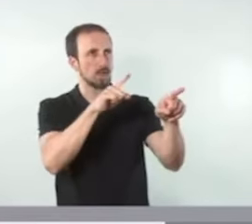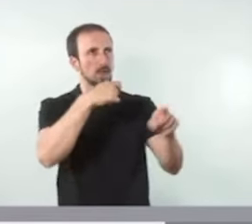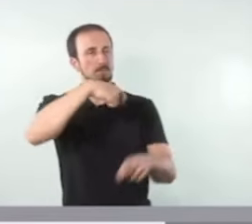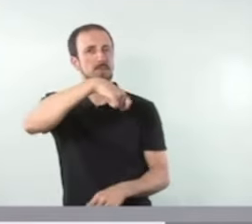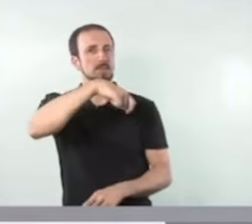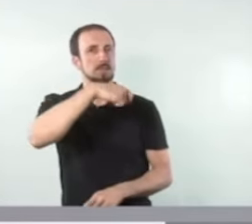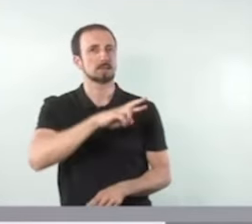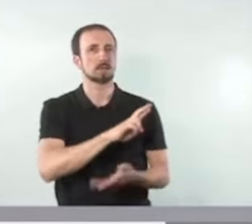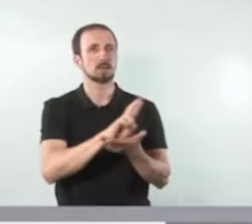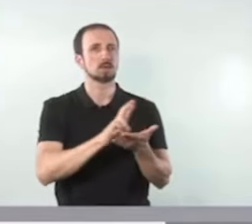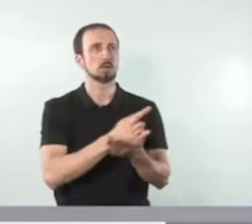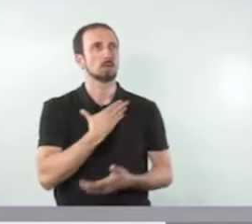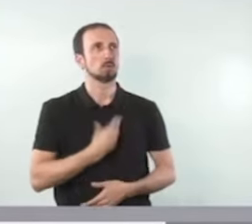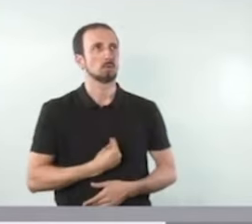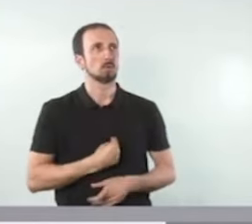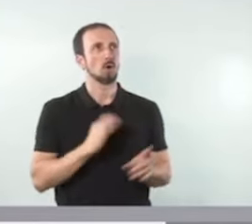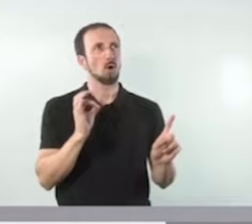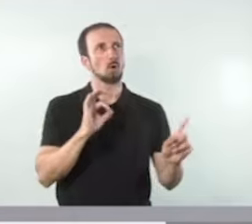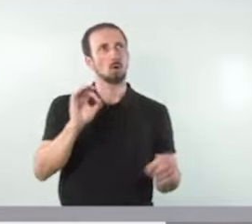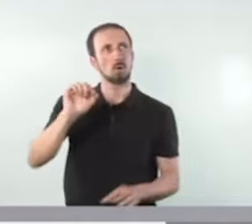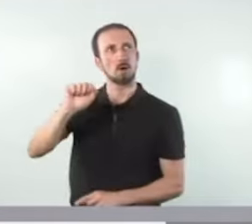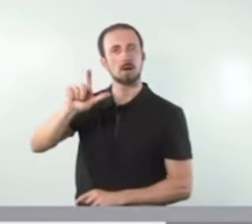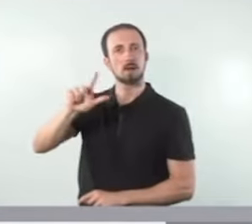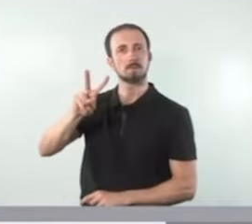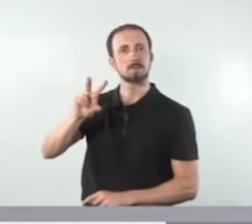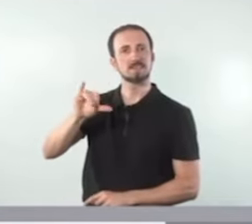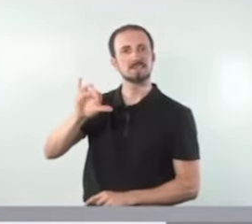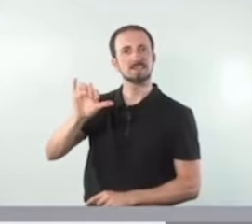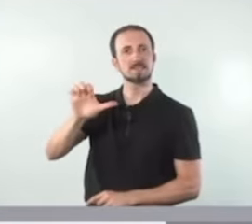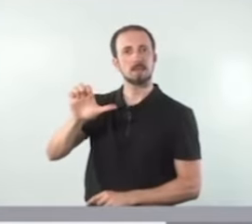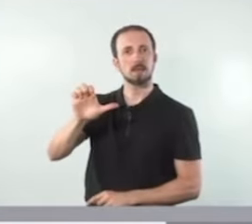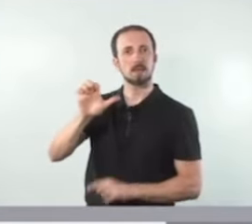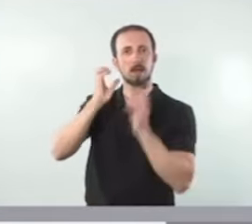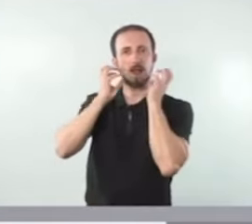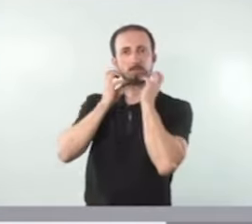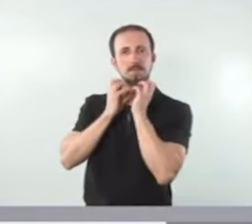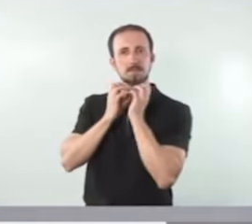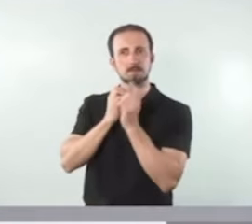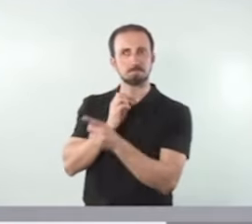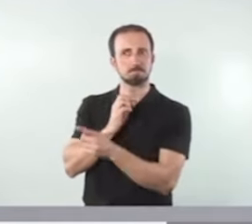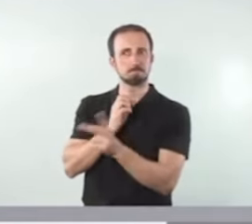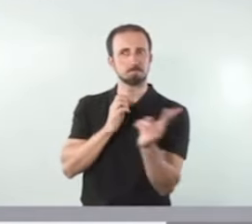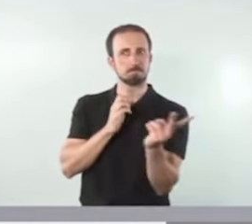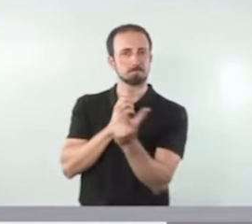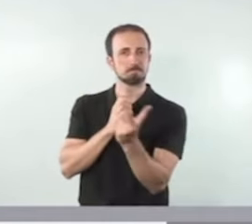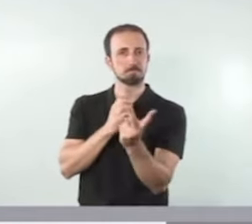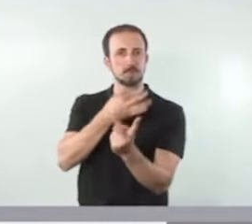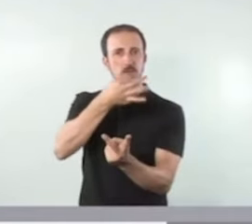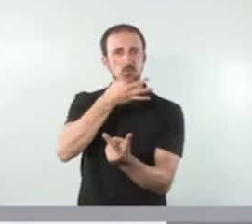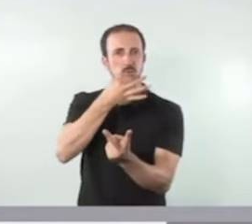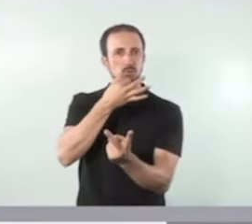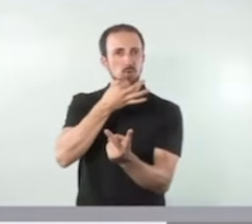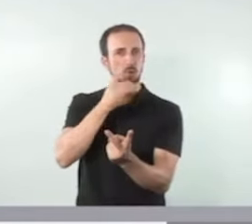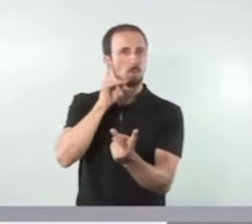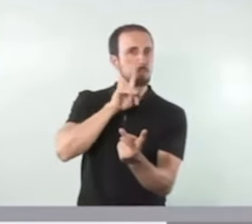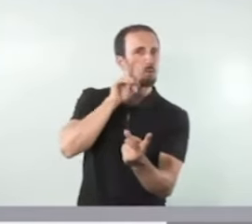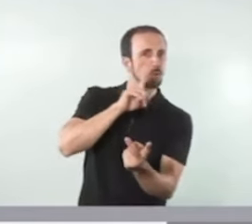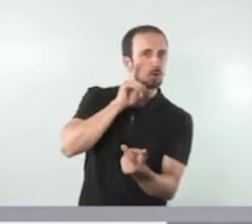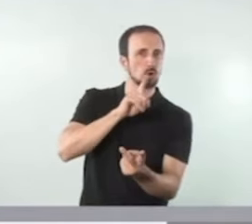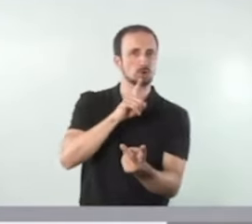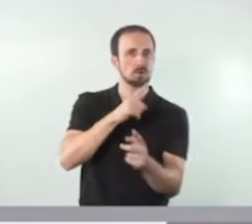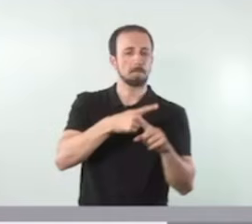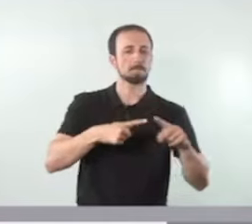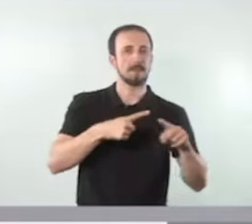murcia o al mismísimo alvise se lo digo de verdad le estaba escuchando porque es que fue tal la cantidad de bulos de medias